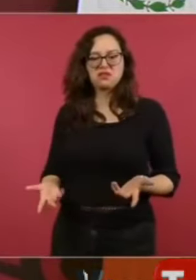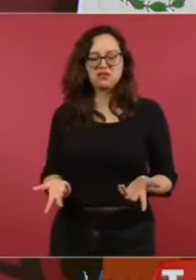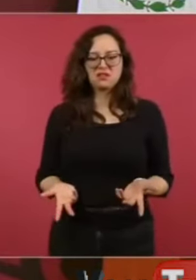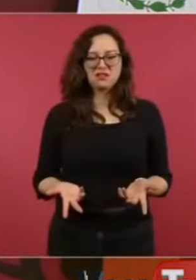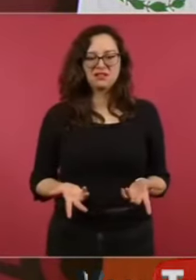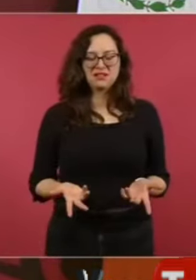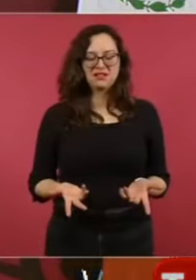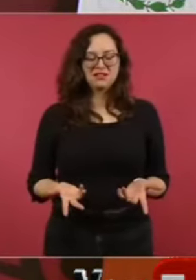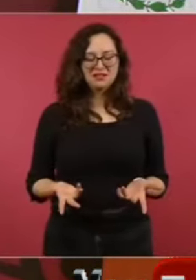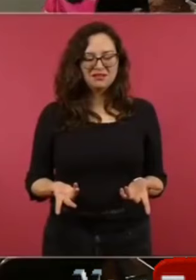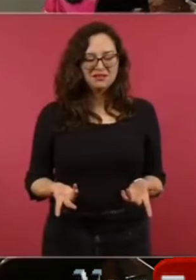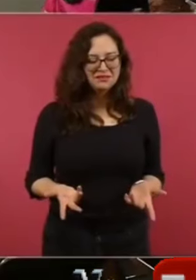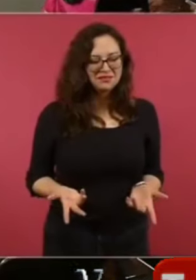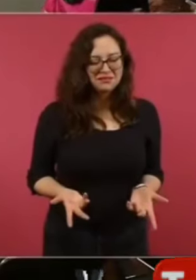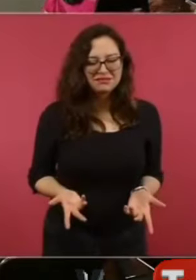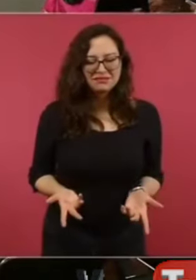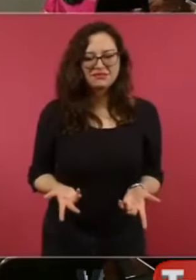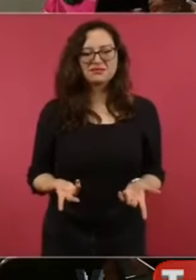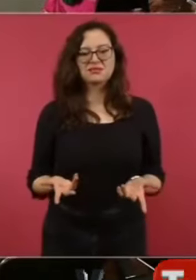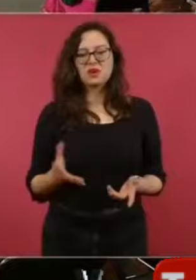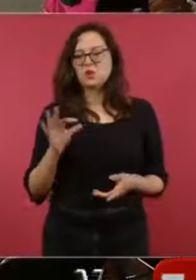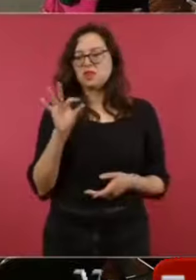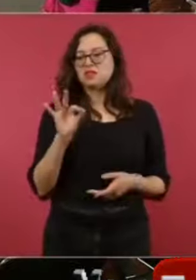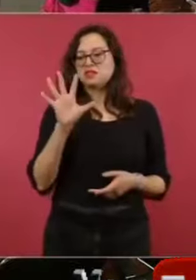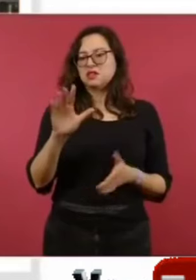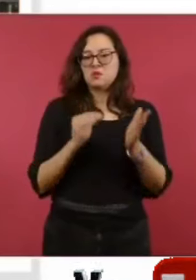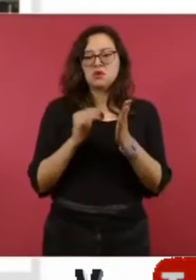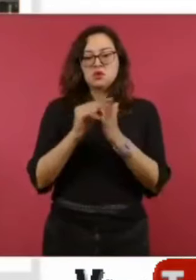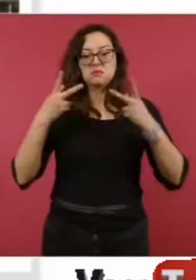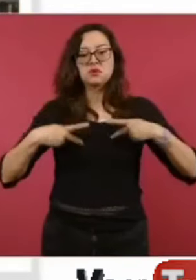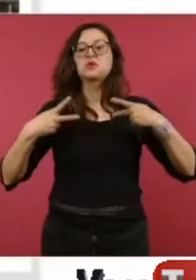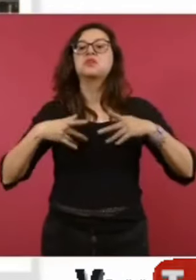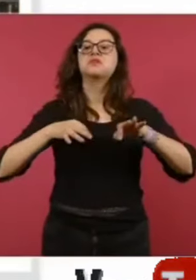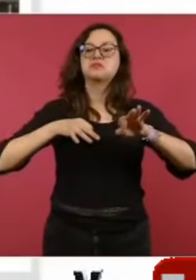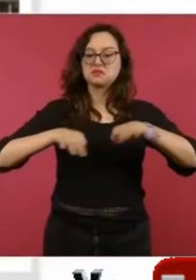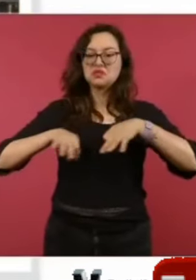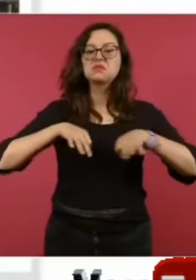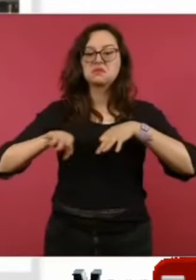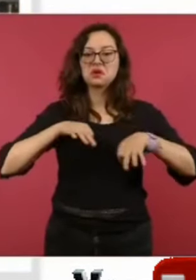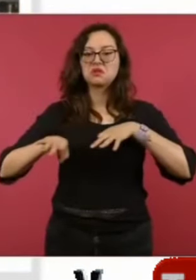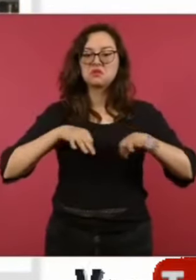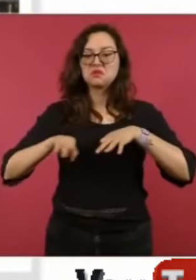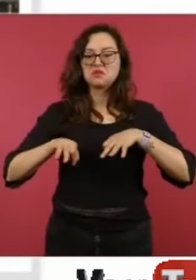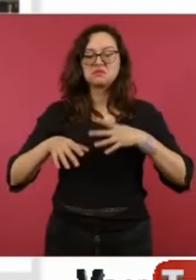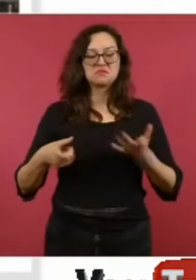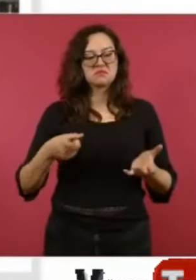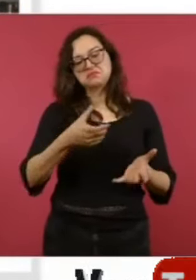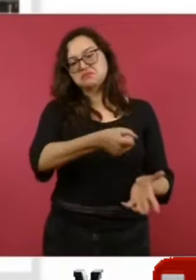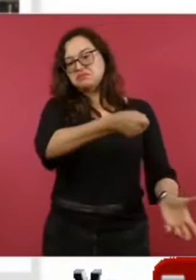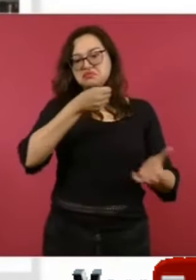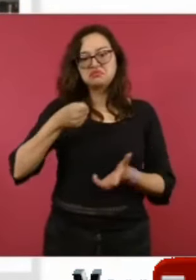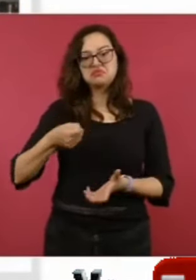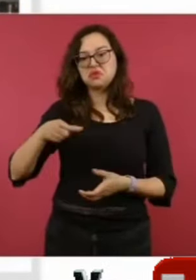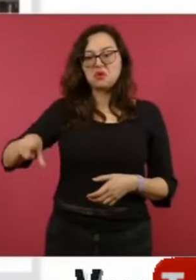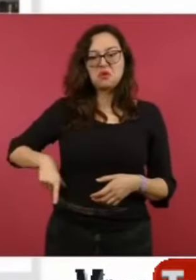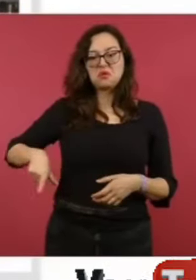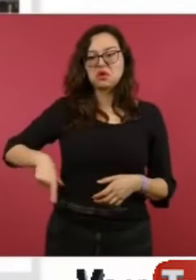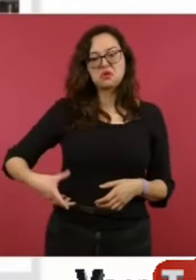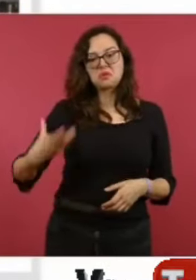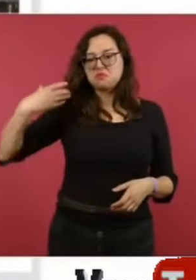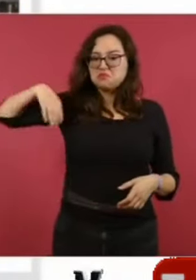Las pensiones que 45 millones de trabajadores tienen en las Afores. Eso es